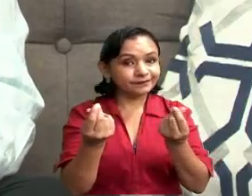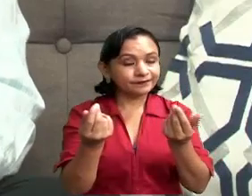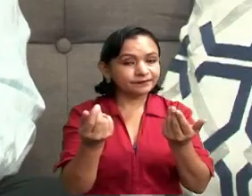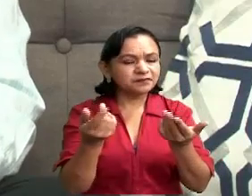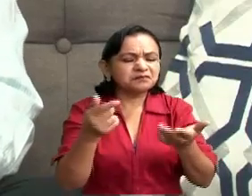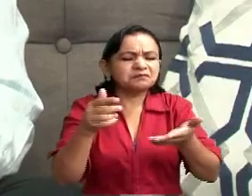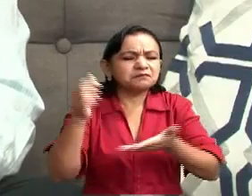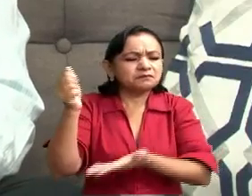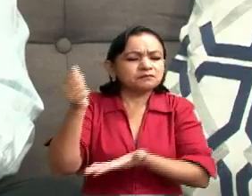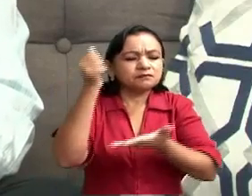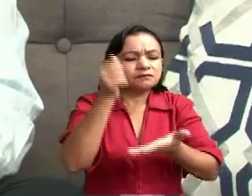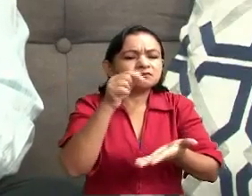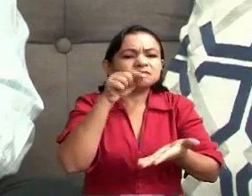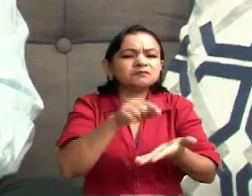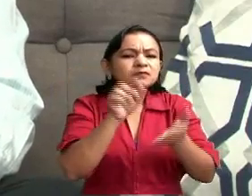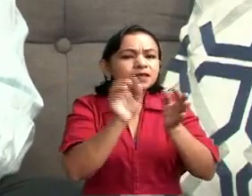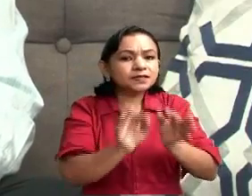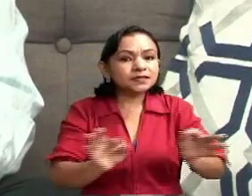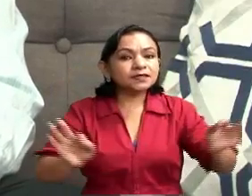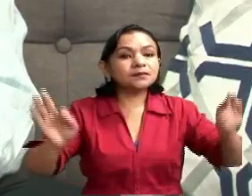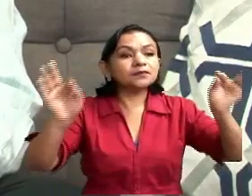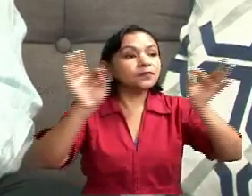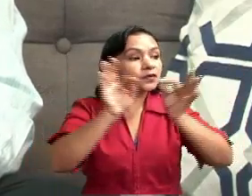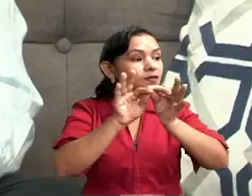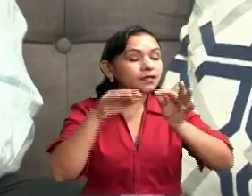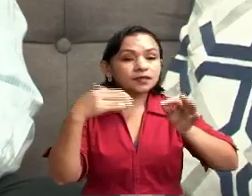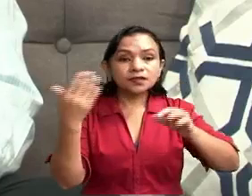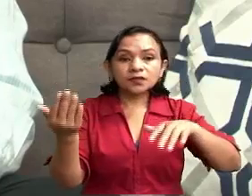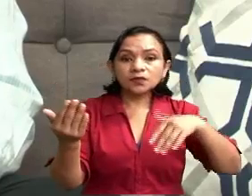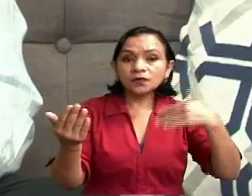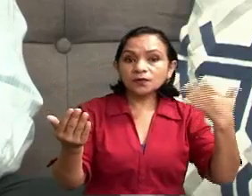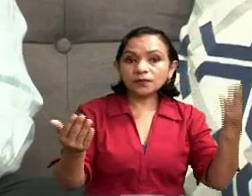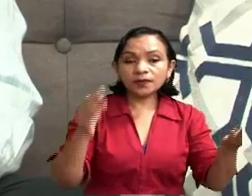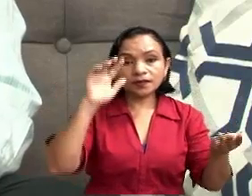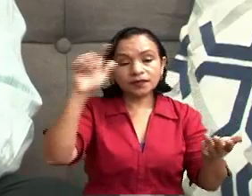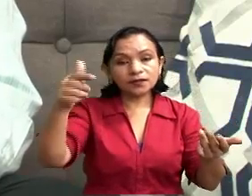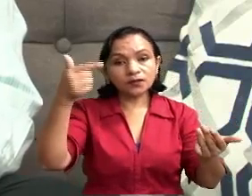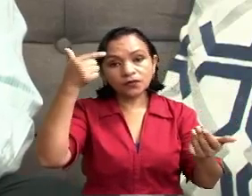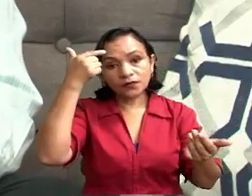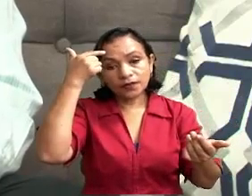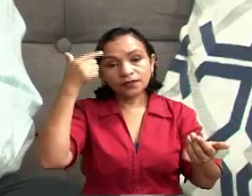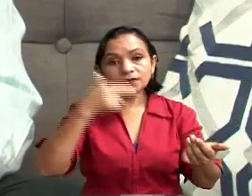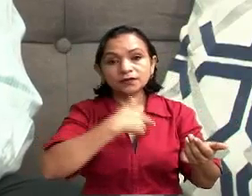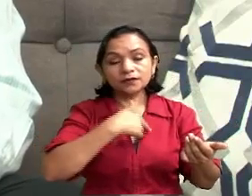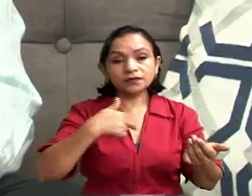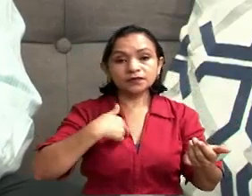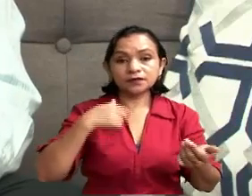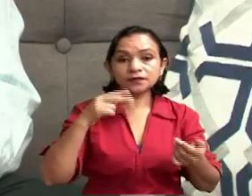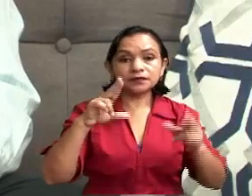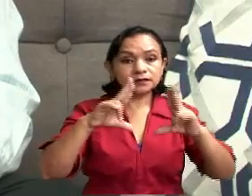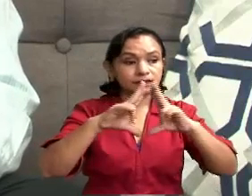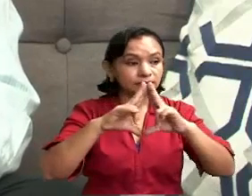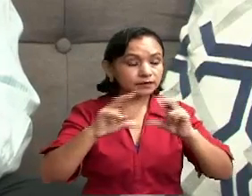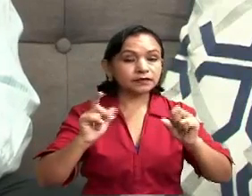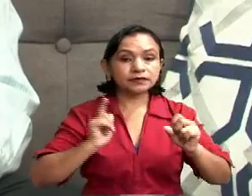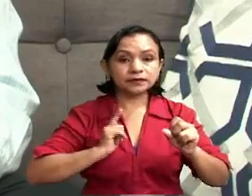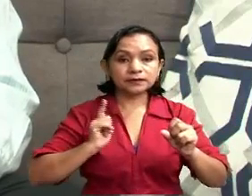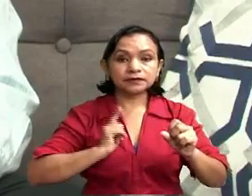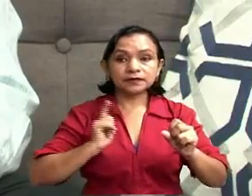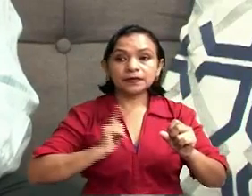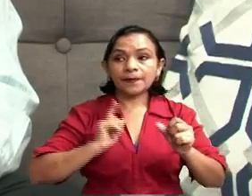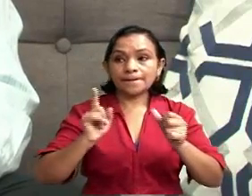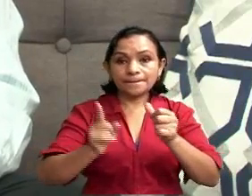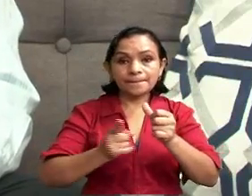donde las prioridades en la inversión pública que el gobierno nacional está haciendo en todo el país la tienen en primer